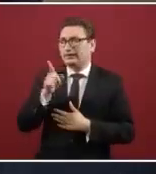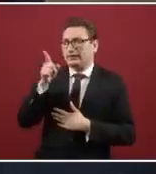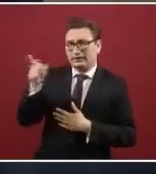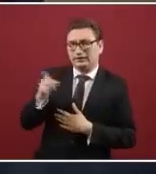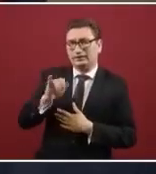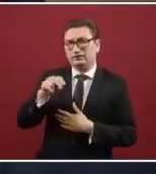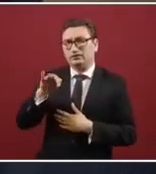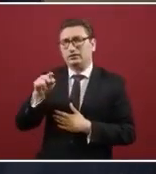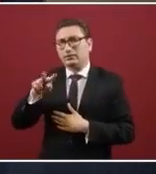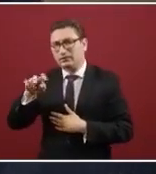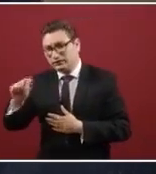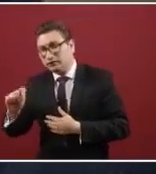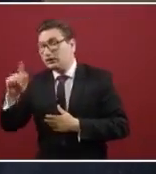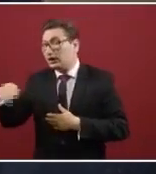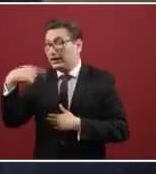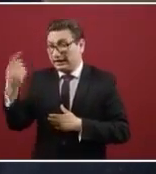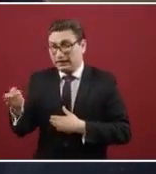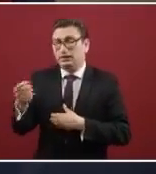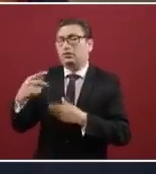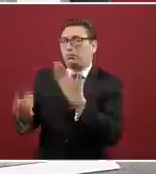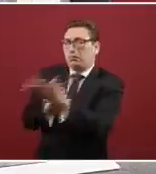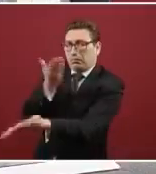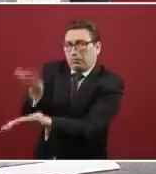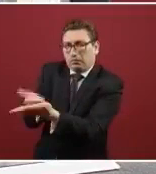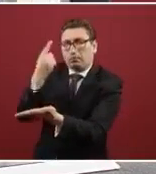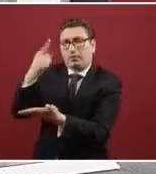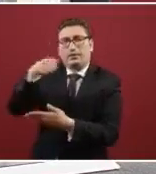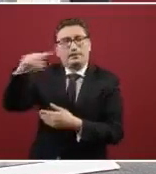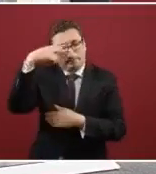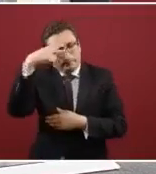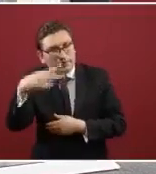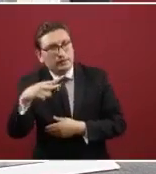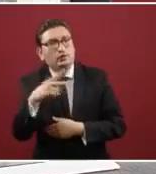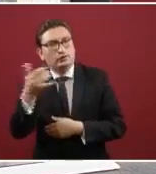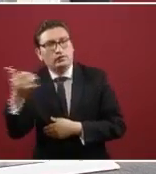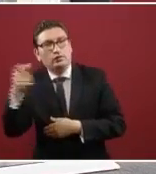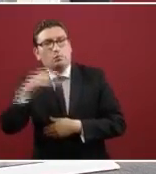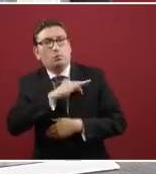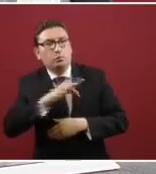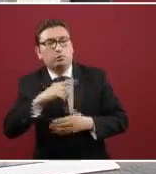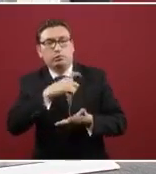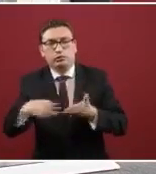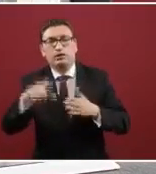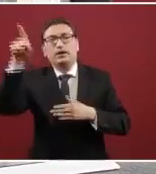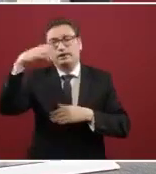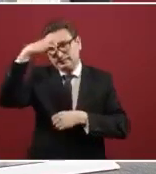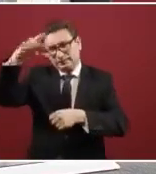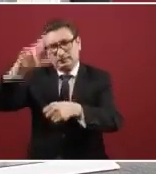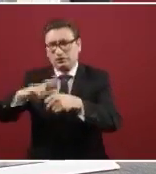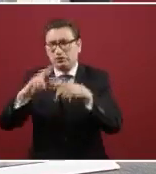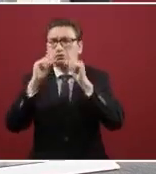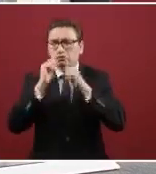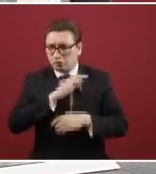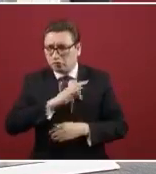Infonavit este plan para que los mexicanos desde el extranjero puedan comprar sus casas a través de Infonavit. ¿Ya tiene un